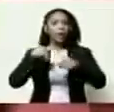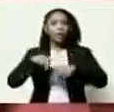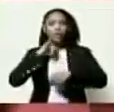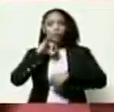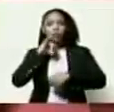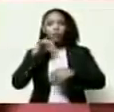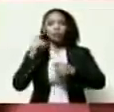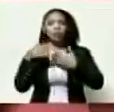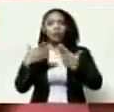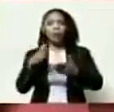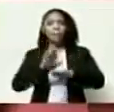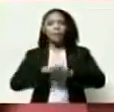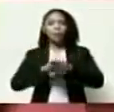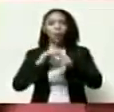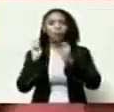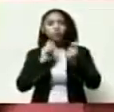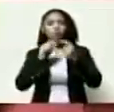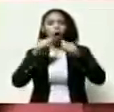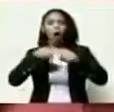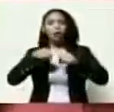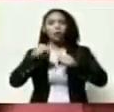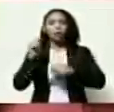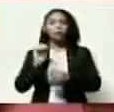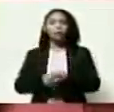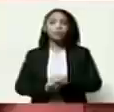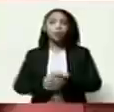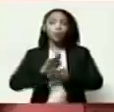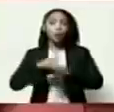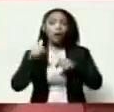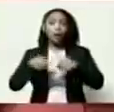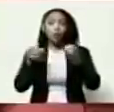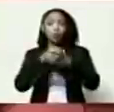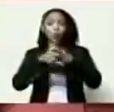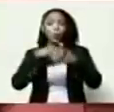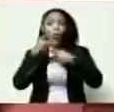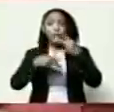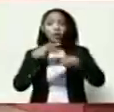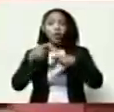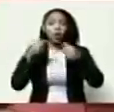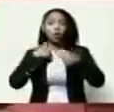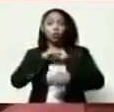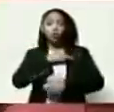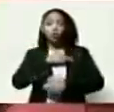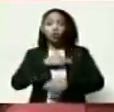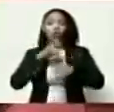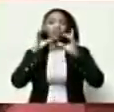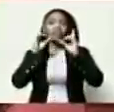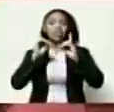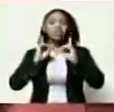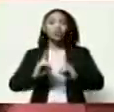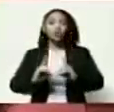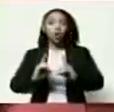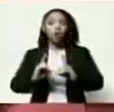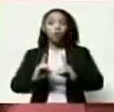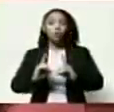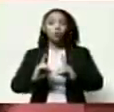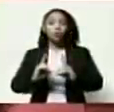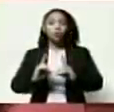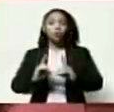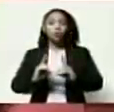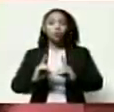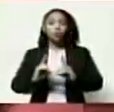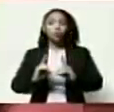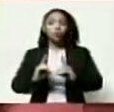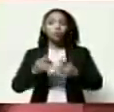que se discutió. Porque este partido es un partido que está decidido y está así